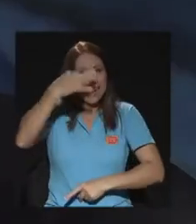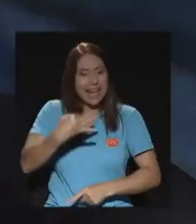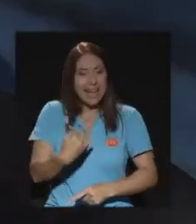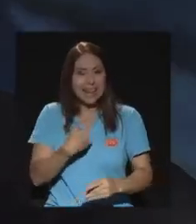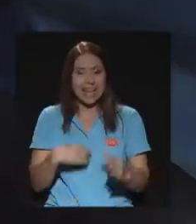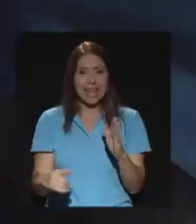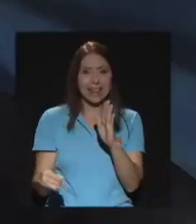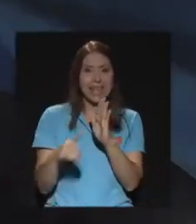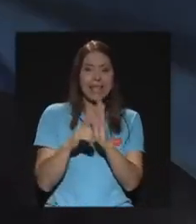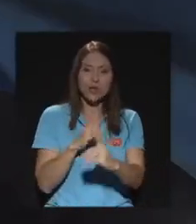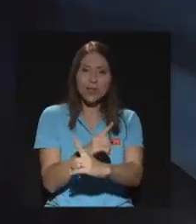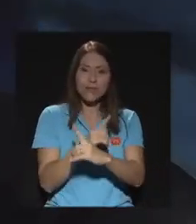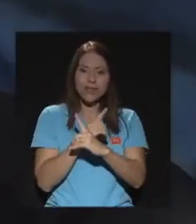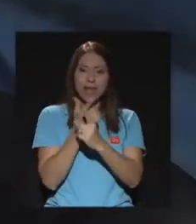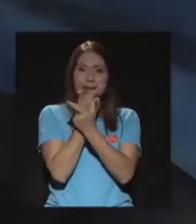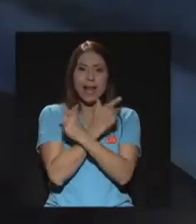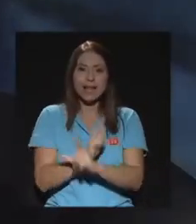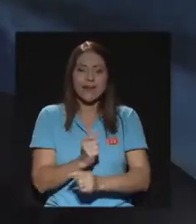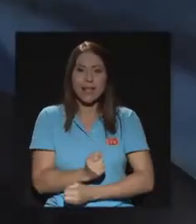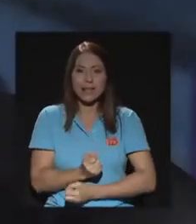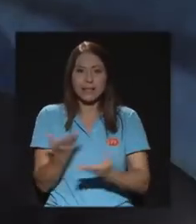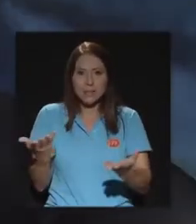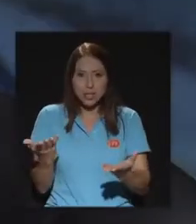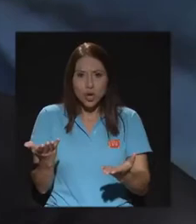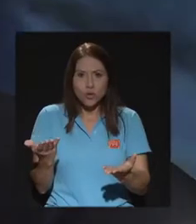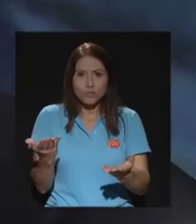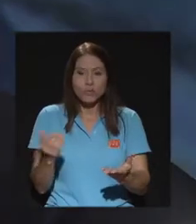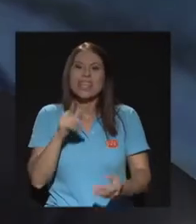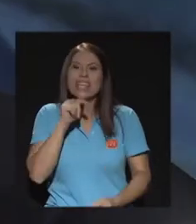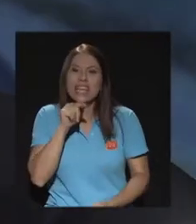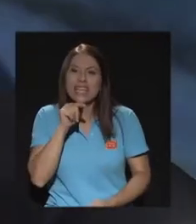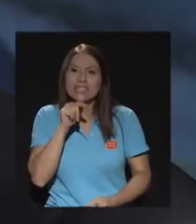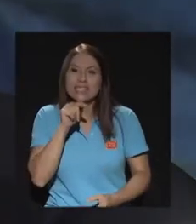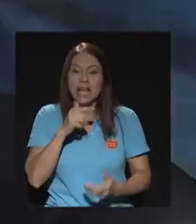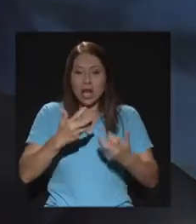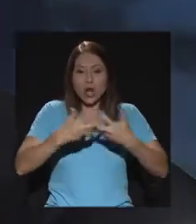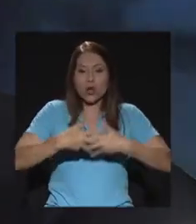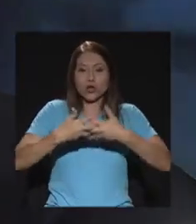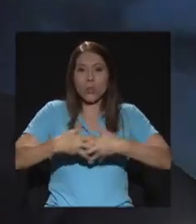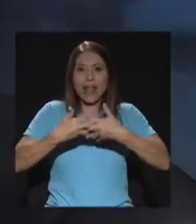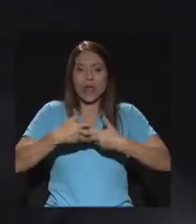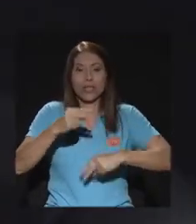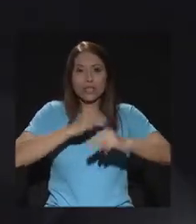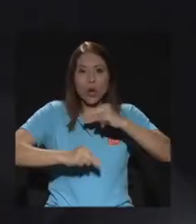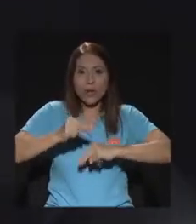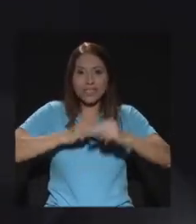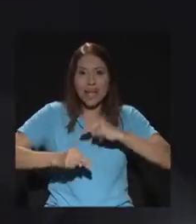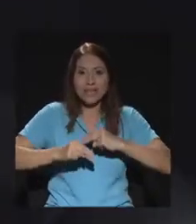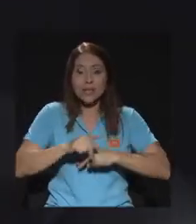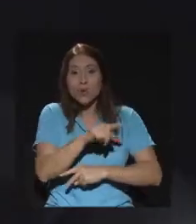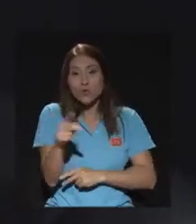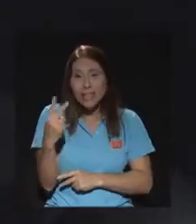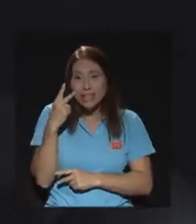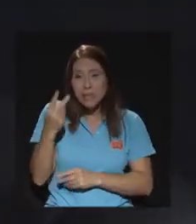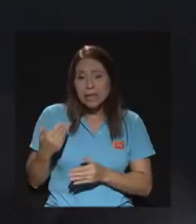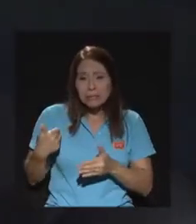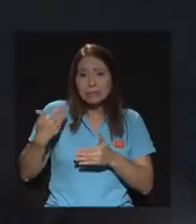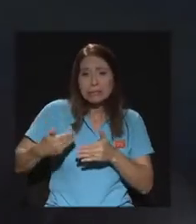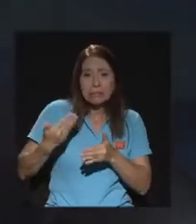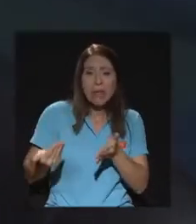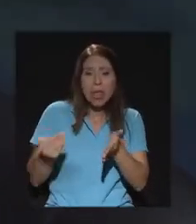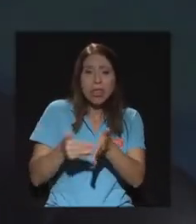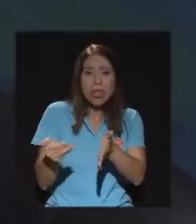de defender la libertad de expresión son los operadores comerciales. Y ustedes ven que a menudo, cuando se plantea